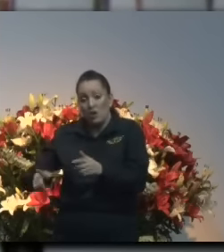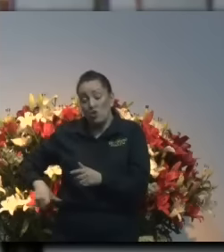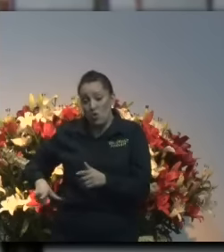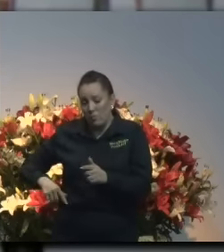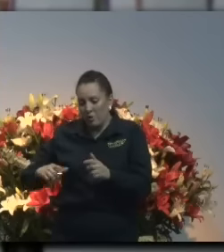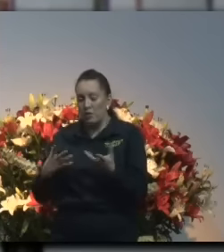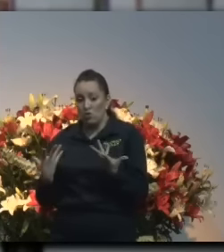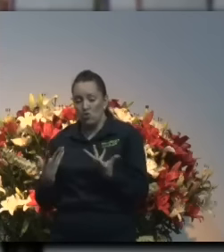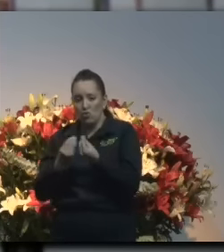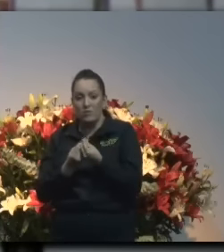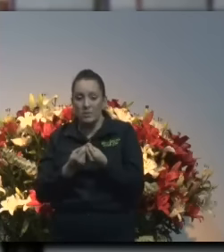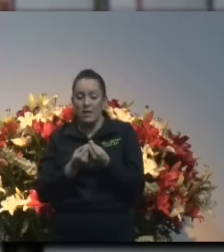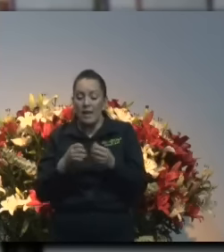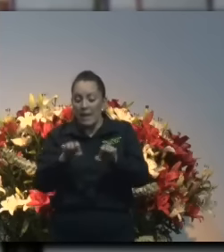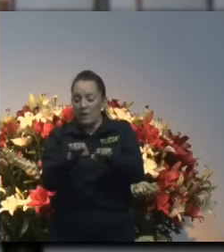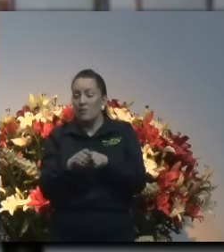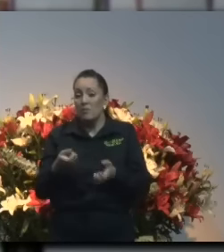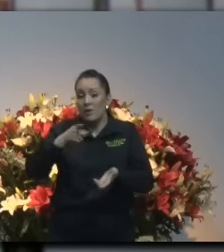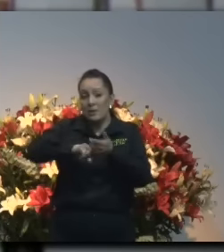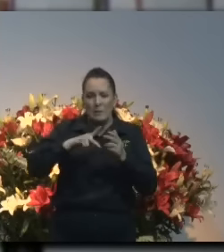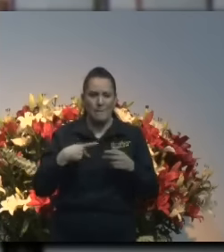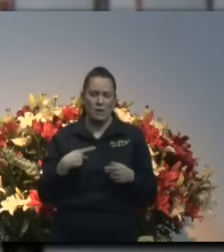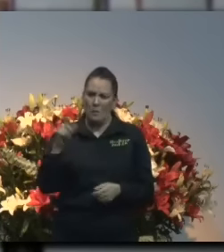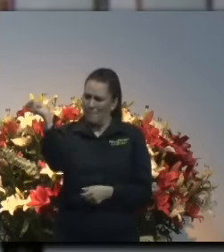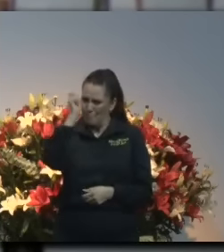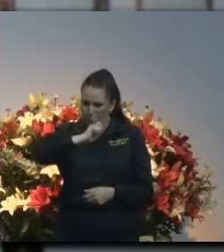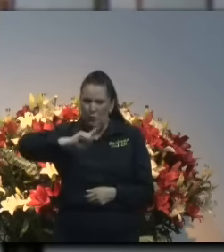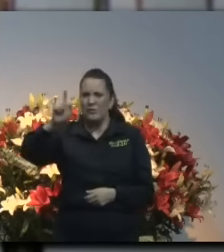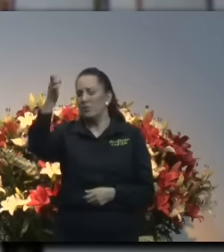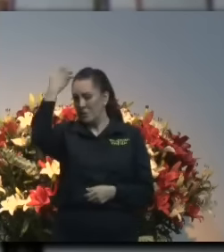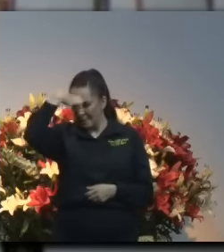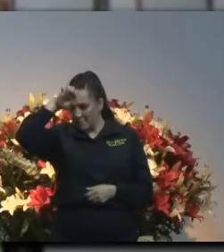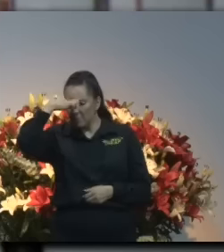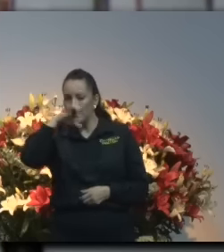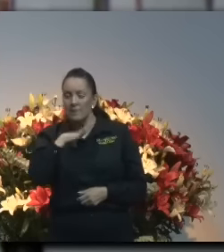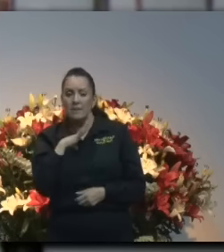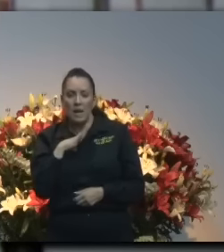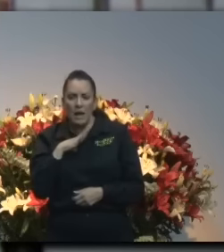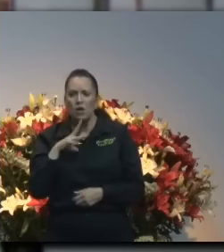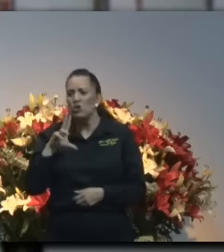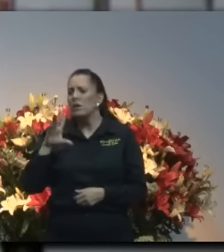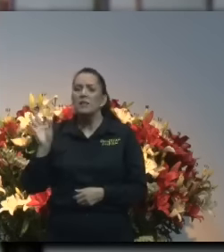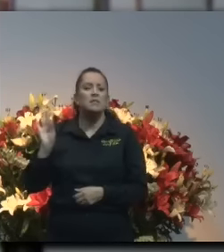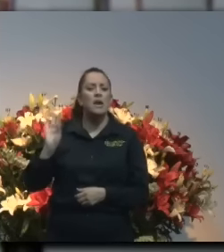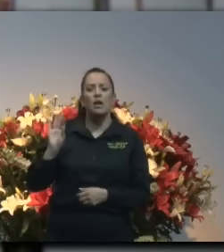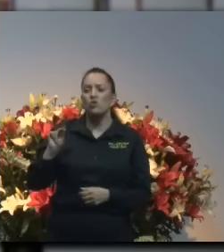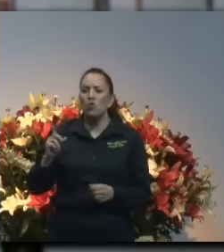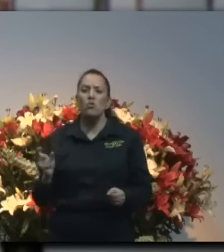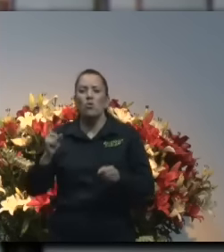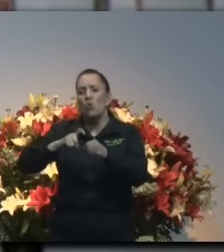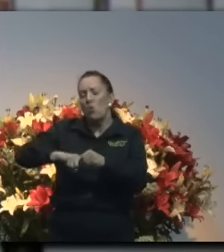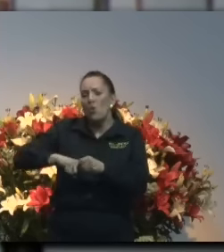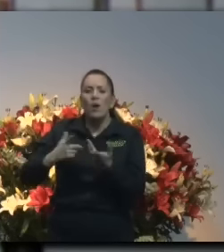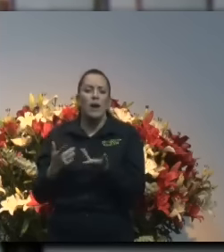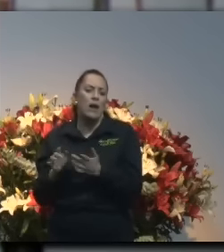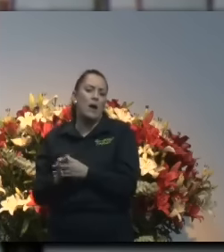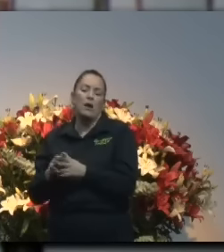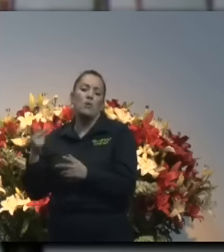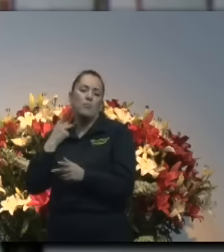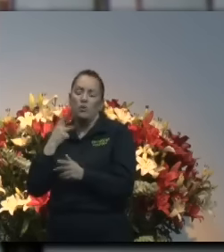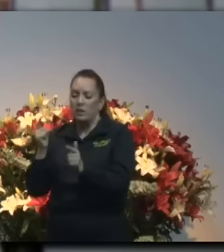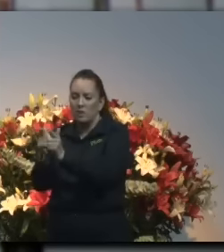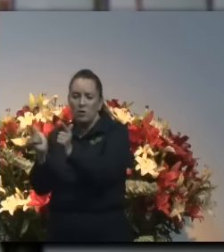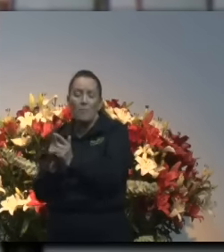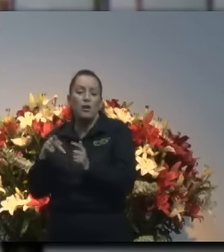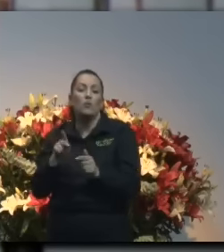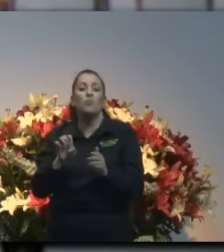expertos, un equipo que no necesariamente va a venir de los partidos políticos, pero yo tengo un Ildefonso Guajardo, que es un agente de primera,